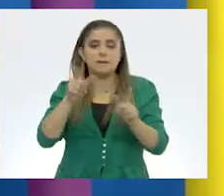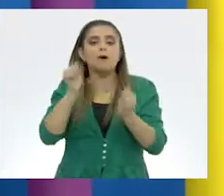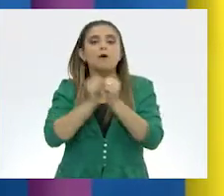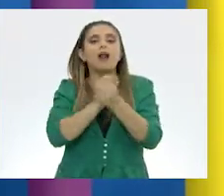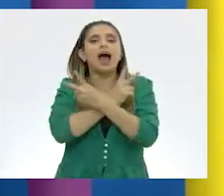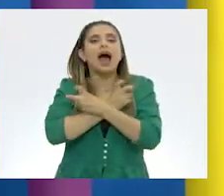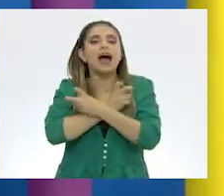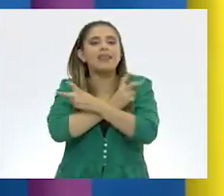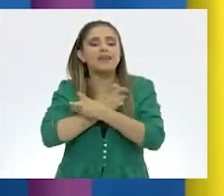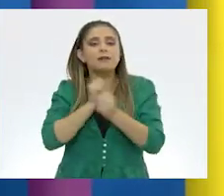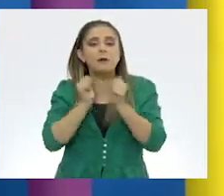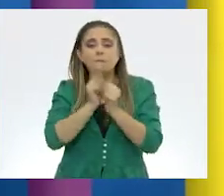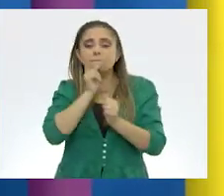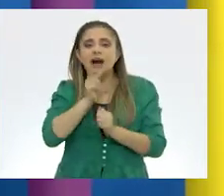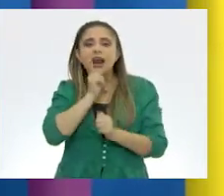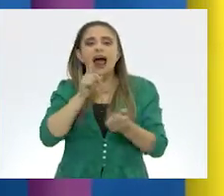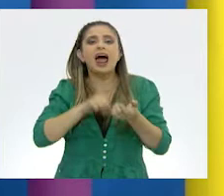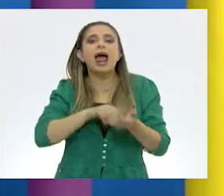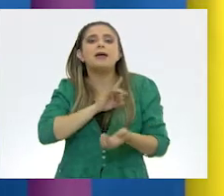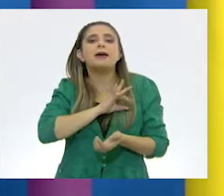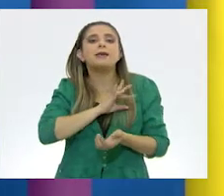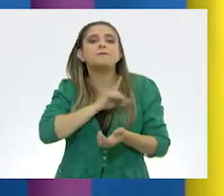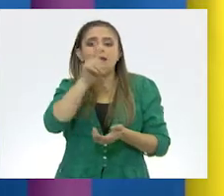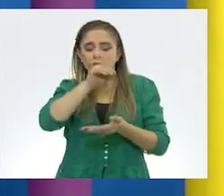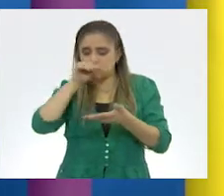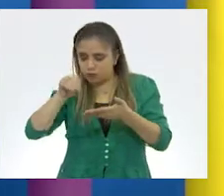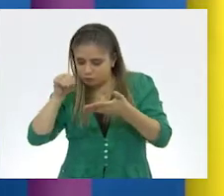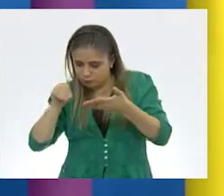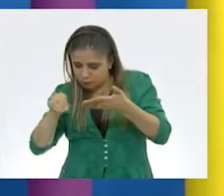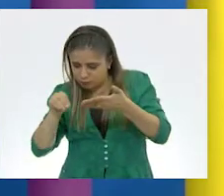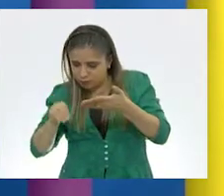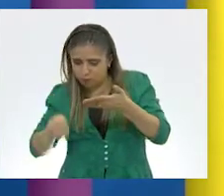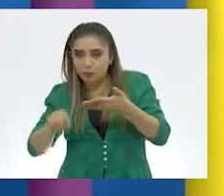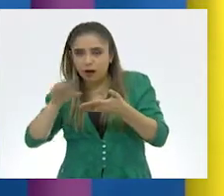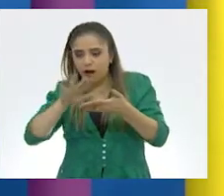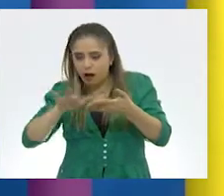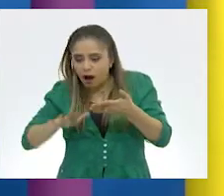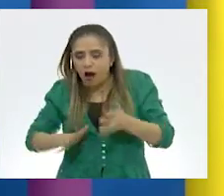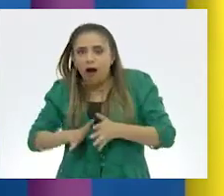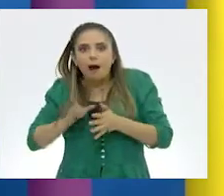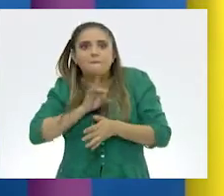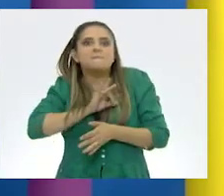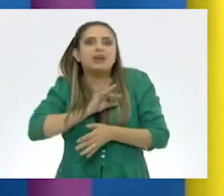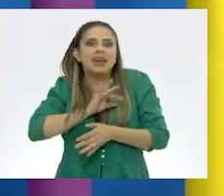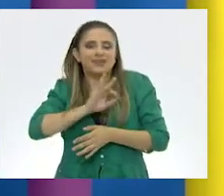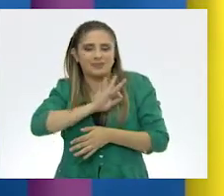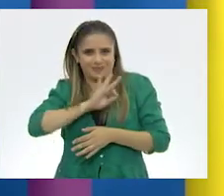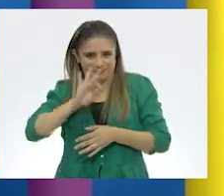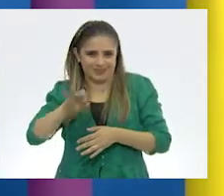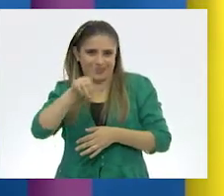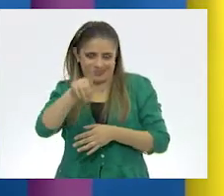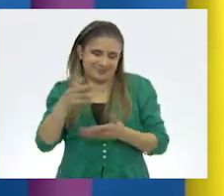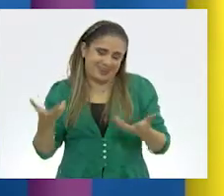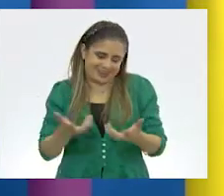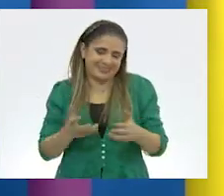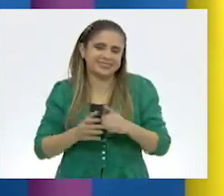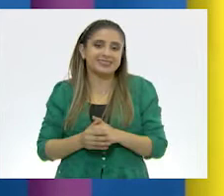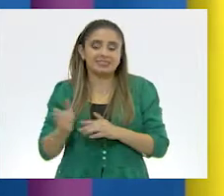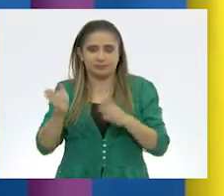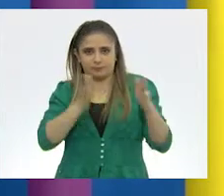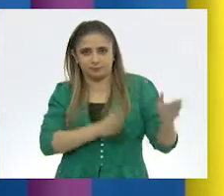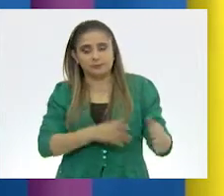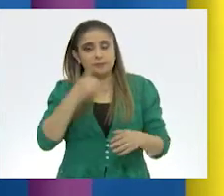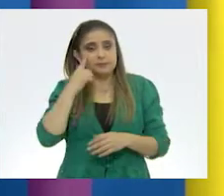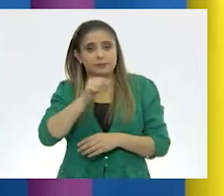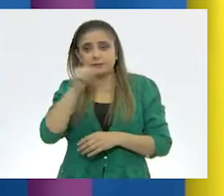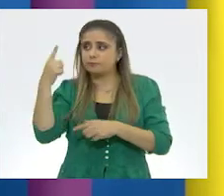mayor suspenso y miedo en los lectores. Y ahora, ¿qué les parece si hacemos otro ejercicio rápido? Voy a mostrarte